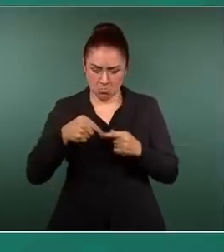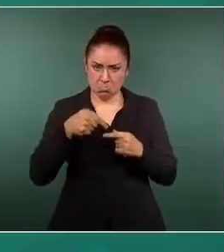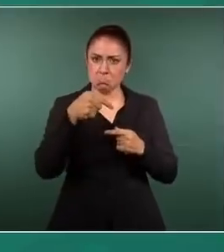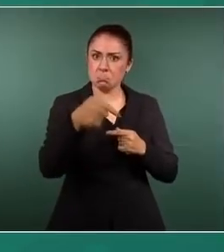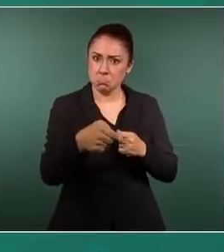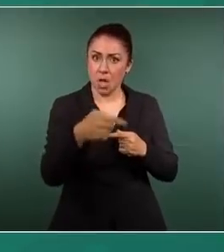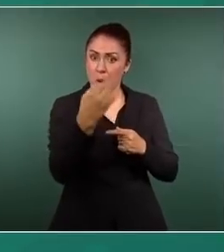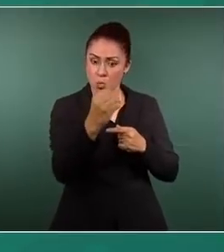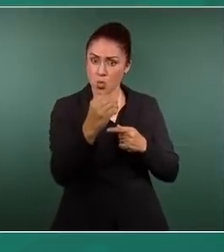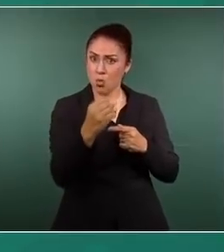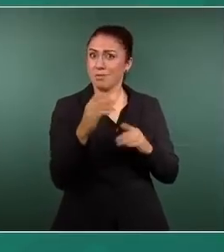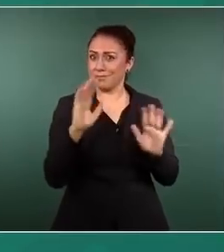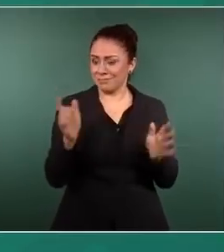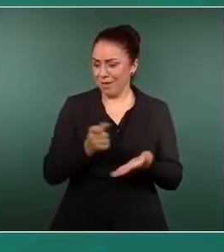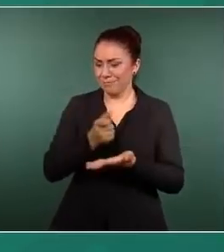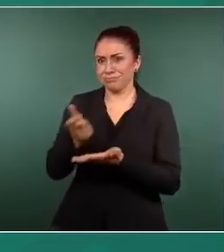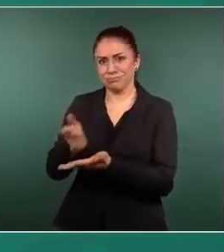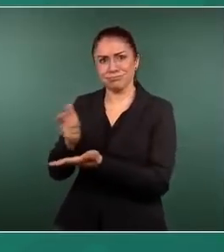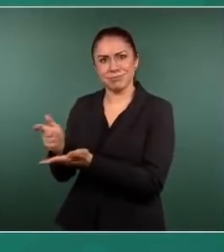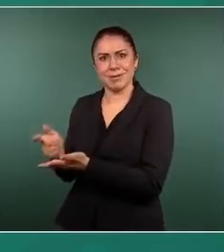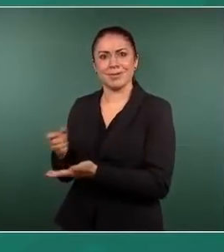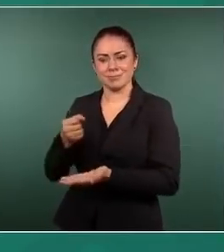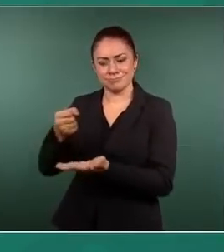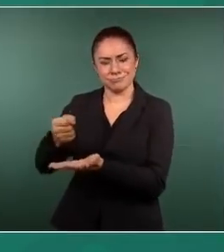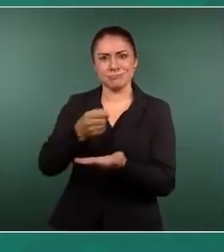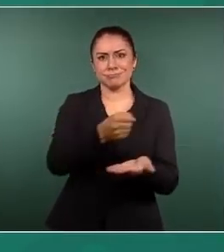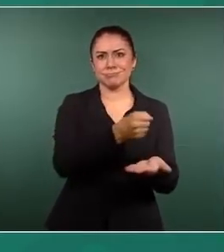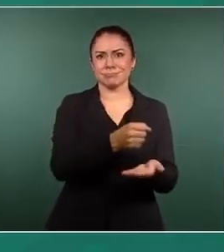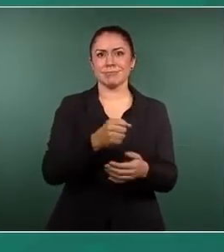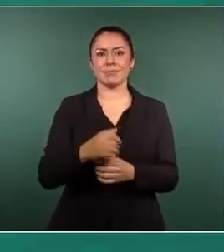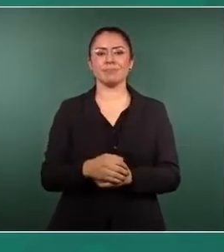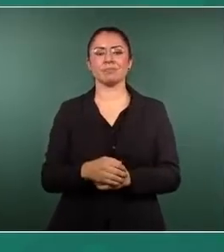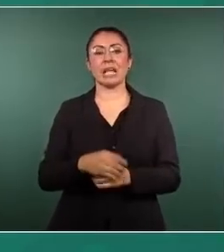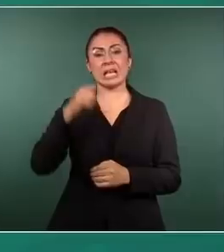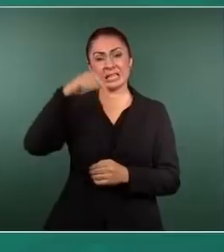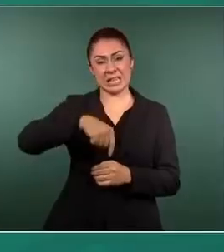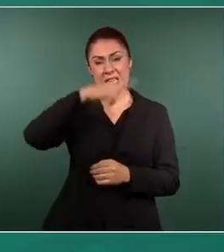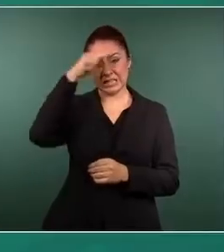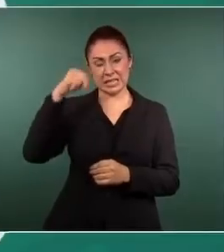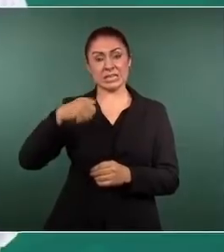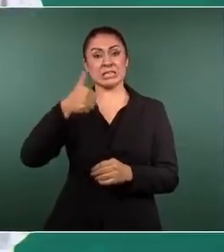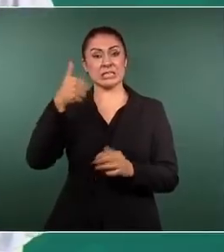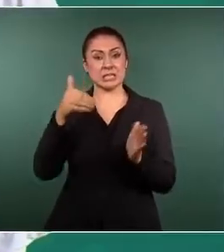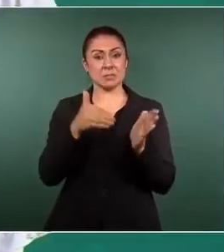aquí en nayarit 6.418